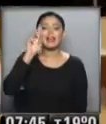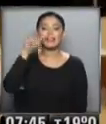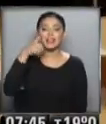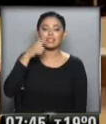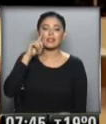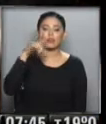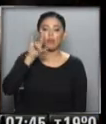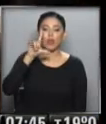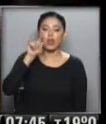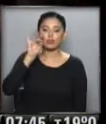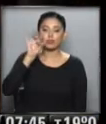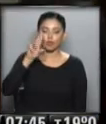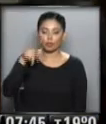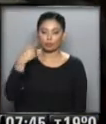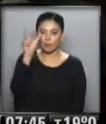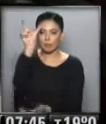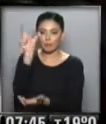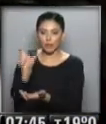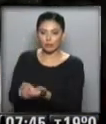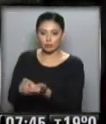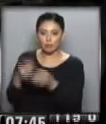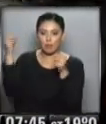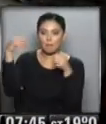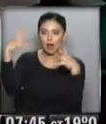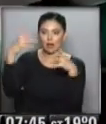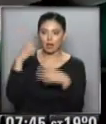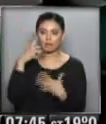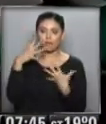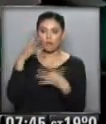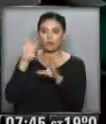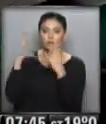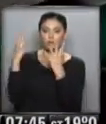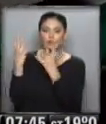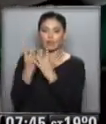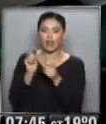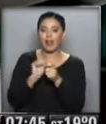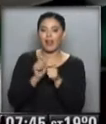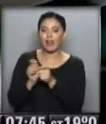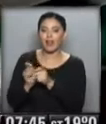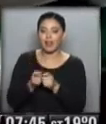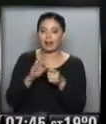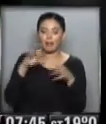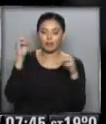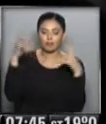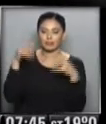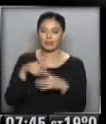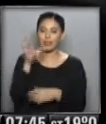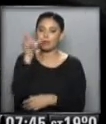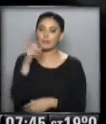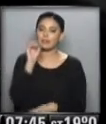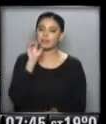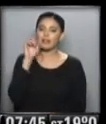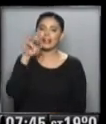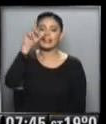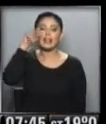los más grandes ilusionistas argentinos, seguramente que del mundo también, experto en el manejo de cartas como ningún otro. Hablamos de René Laván, y